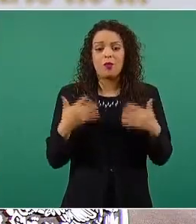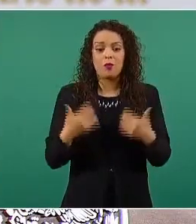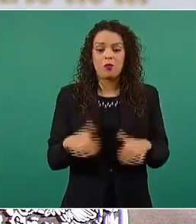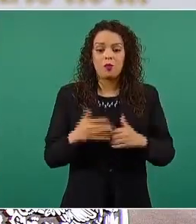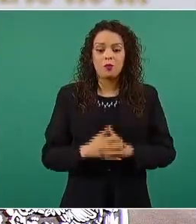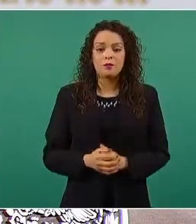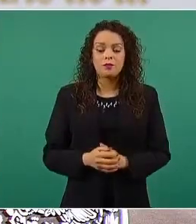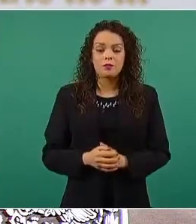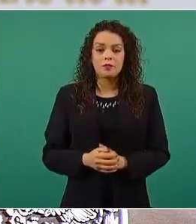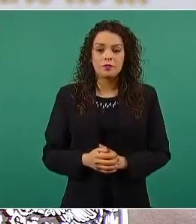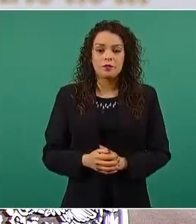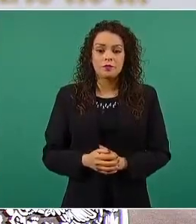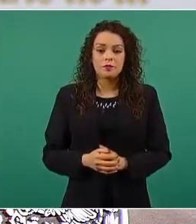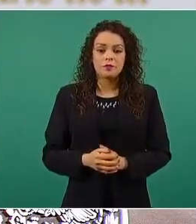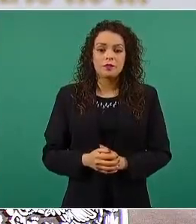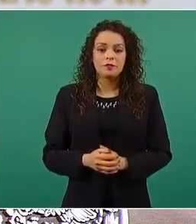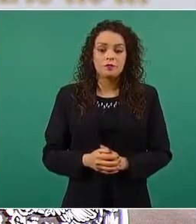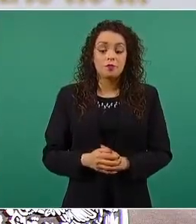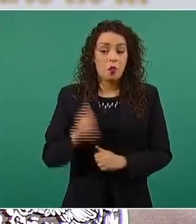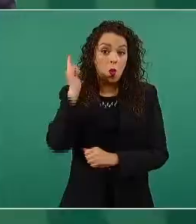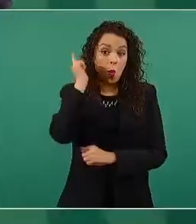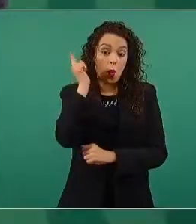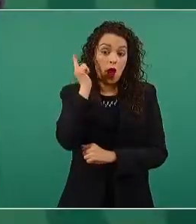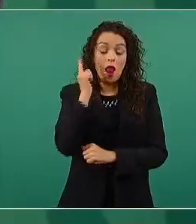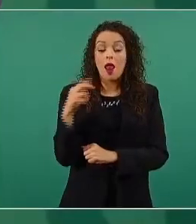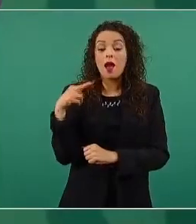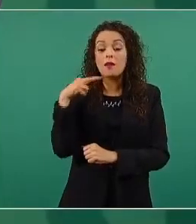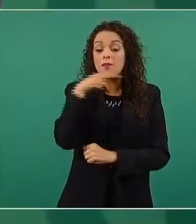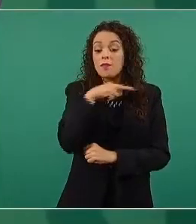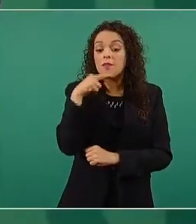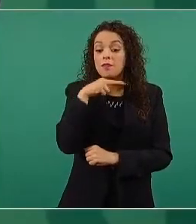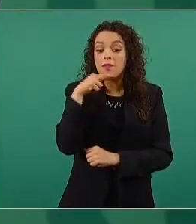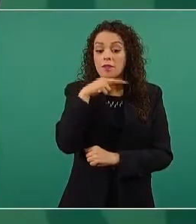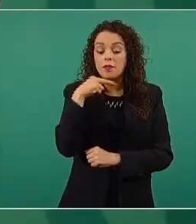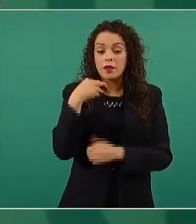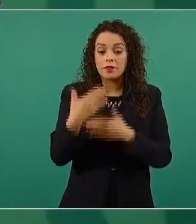Y yo espero que pronto